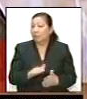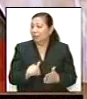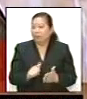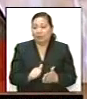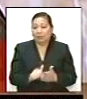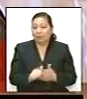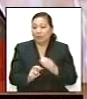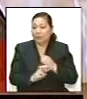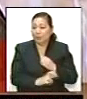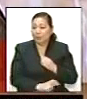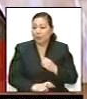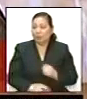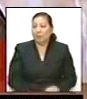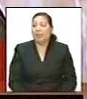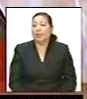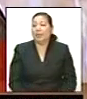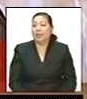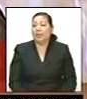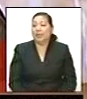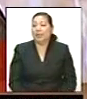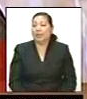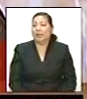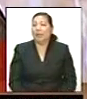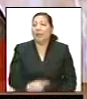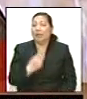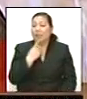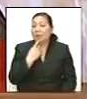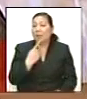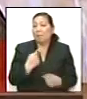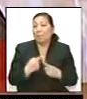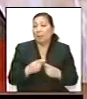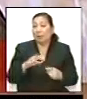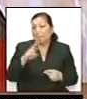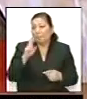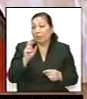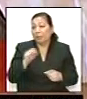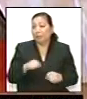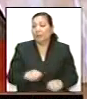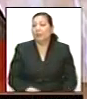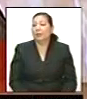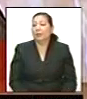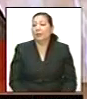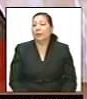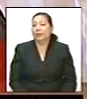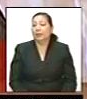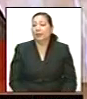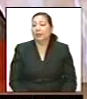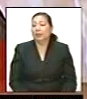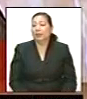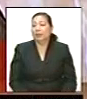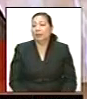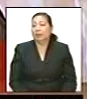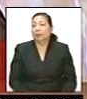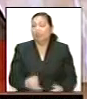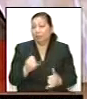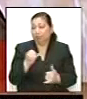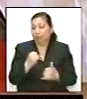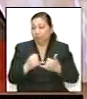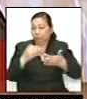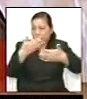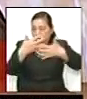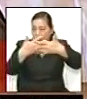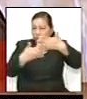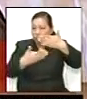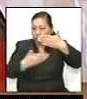no todos los países lo han ratificado. Perú está en las fases finales